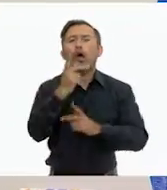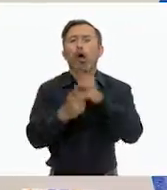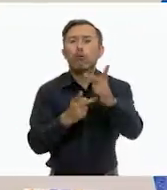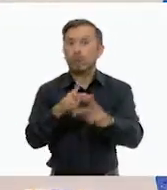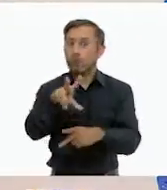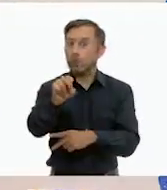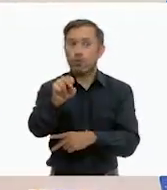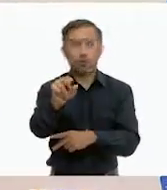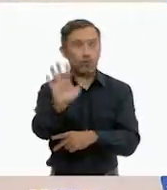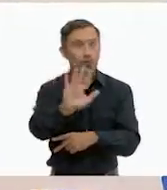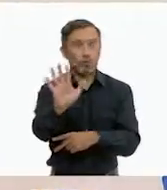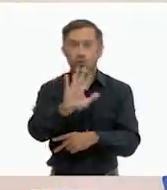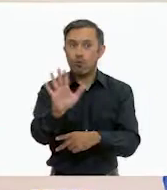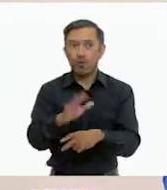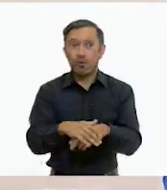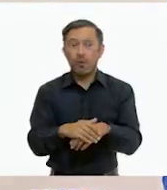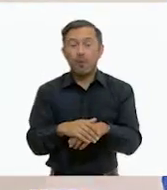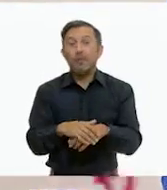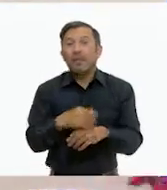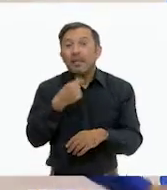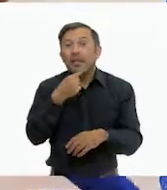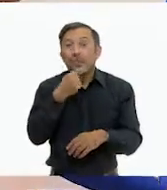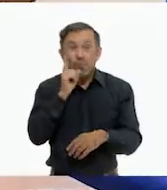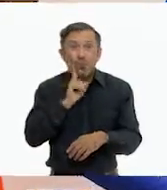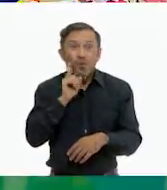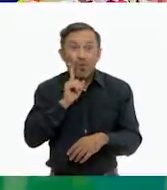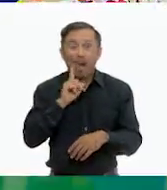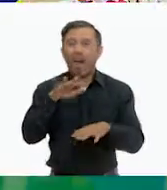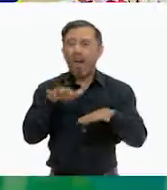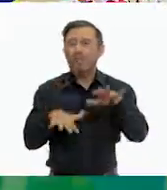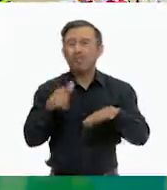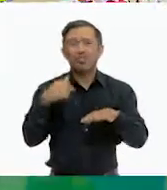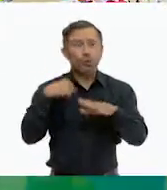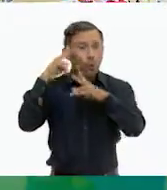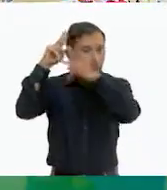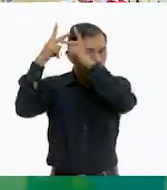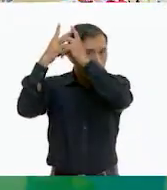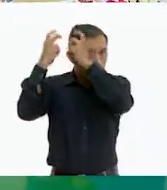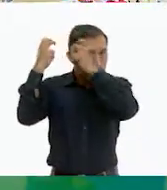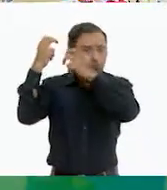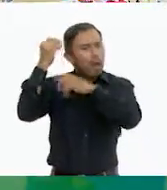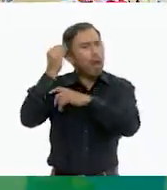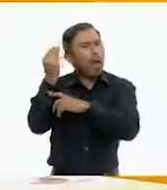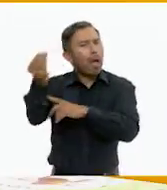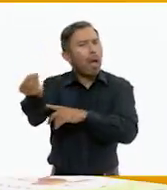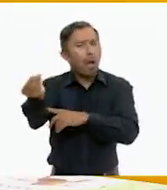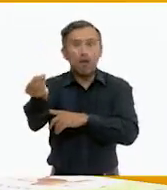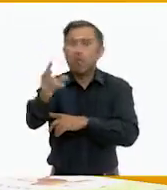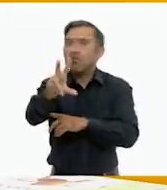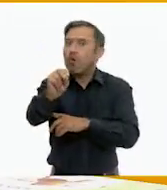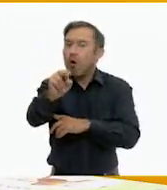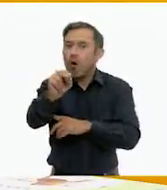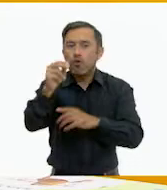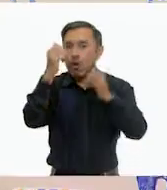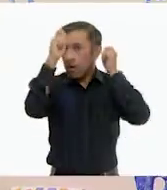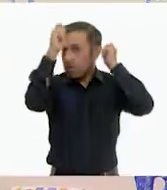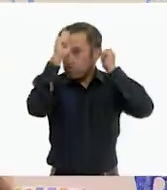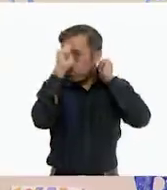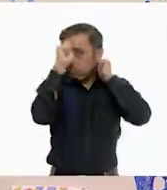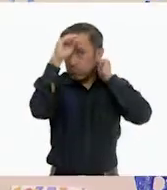Las niñas a veces les gusta prestar sus moñitos, tampoco, ni sus gorras, ni sus viseras, no